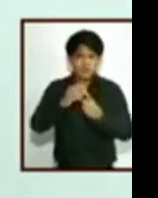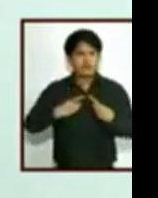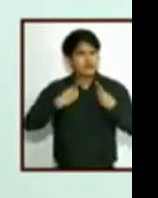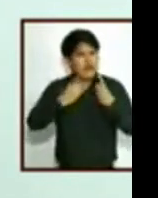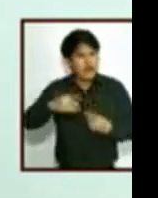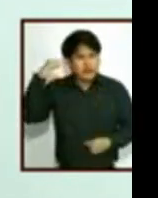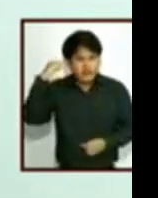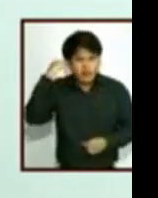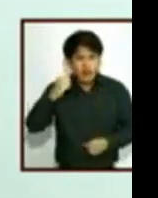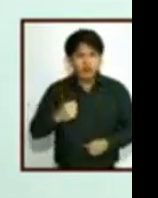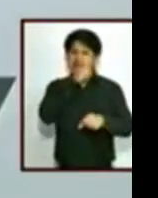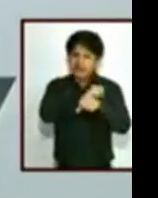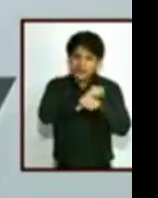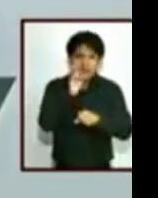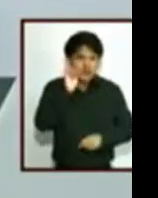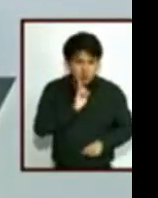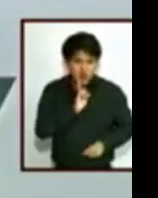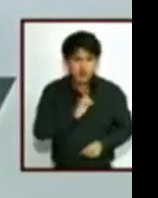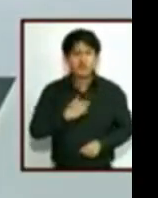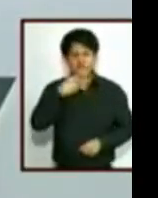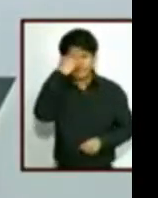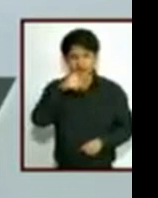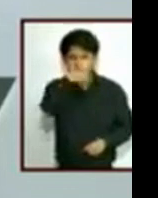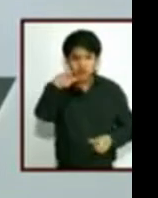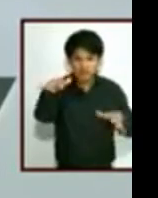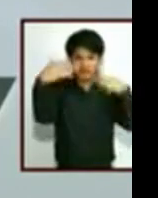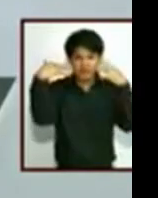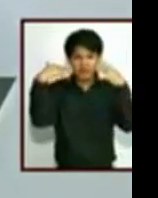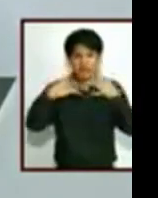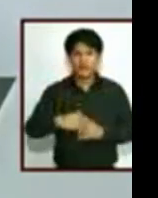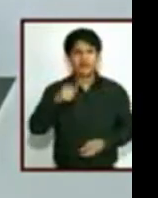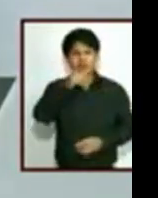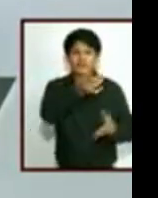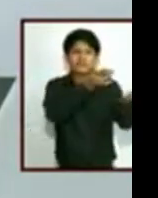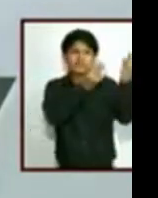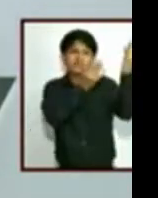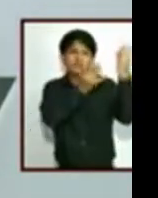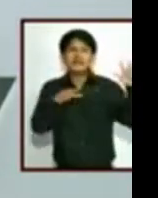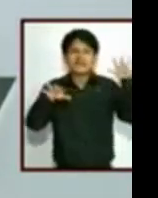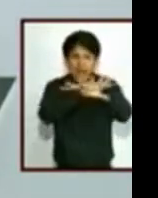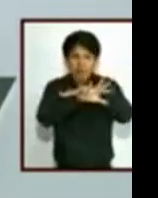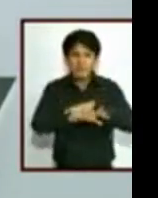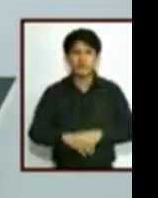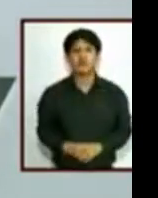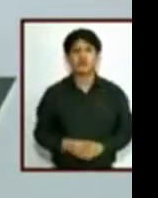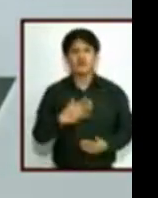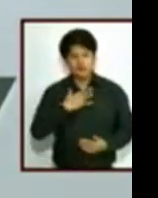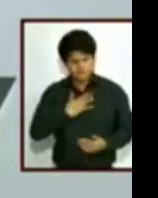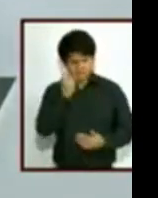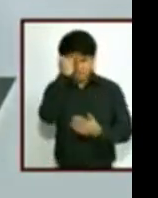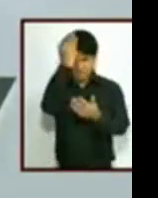Tabasco un momento de paz. Sé que todos los que me están viendo en casa anhelan un verdadero cambio. Lo que estoy